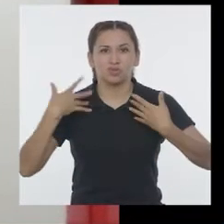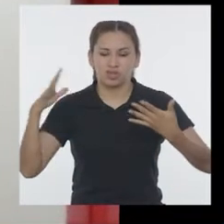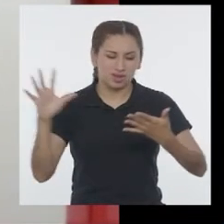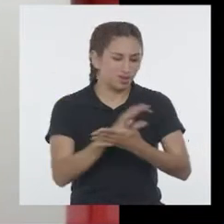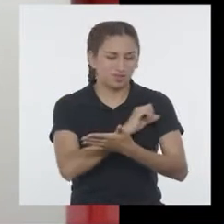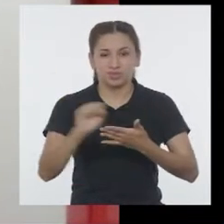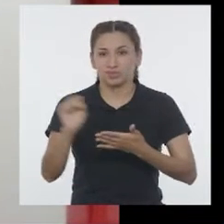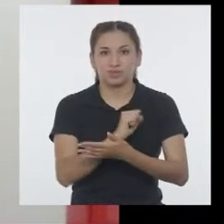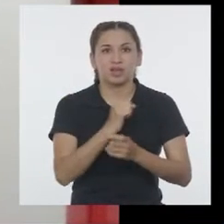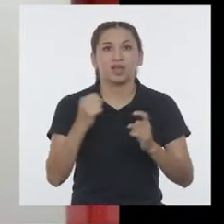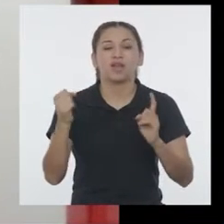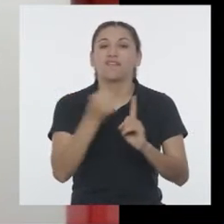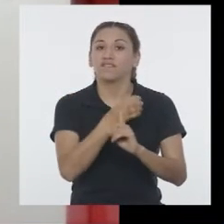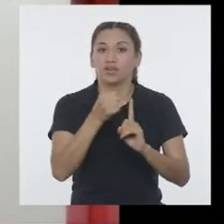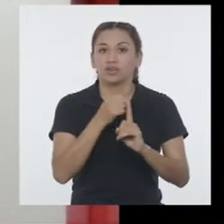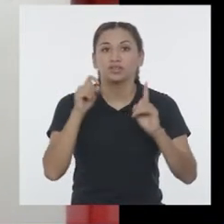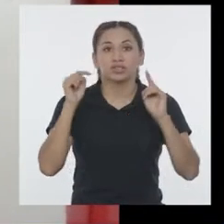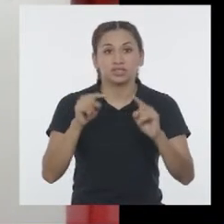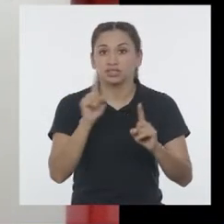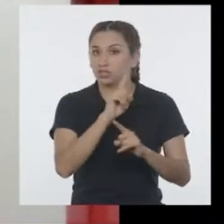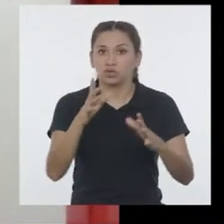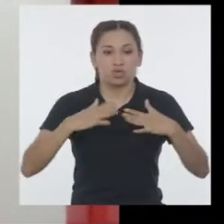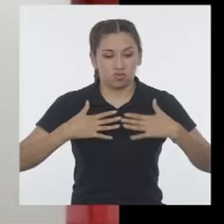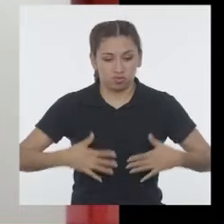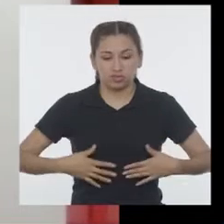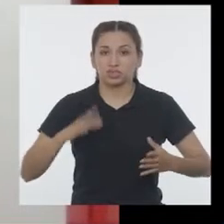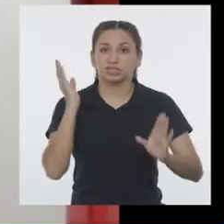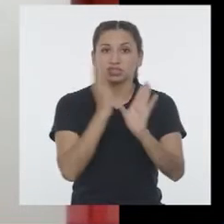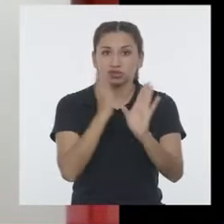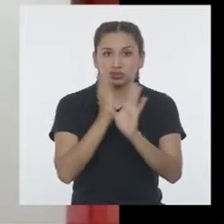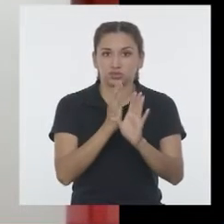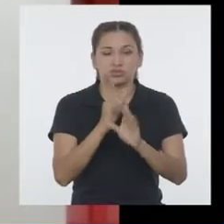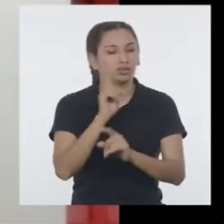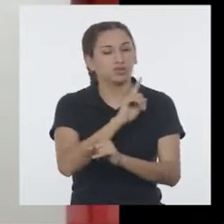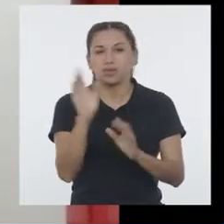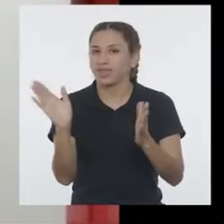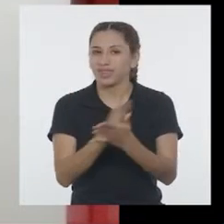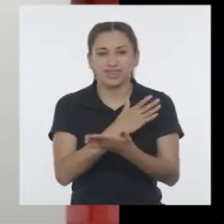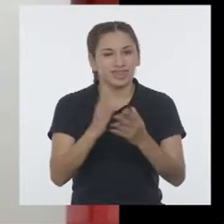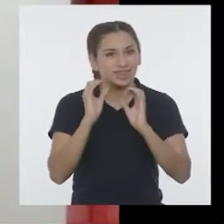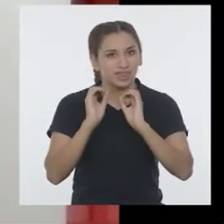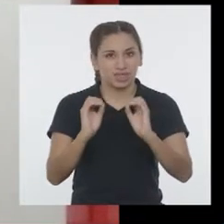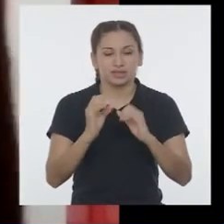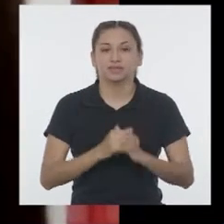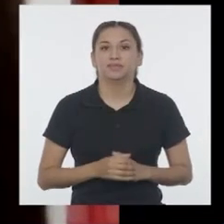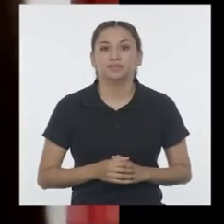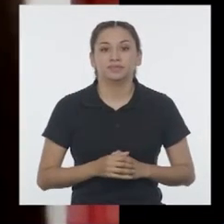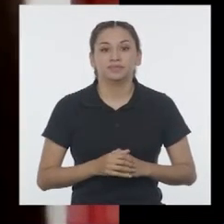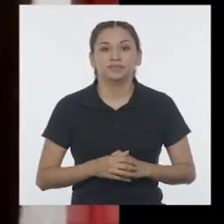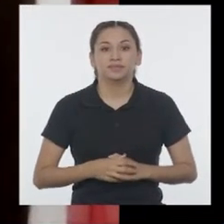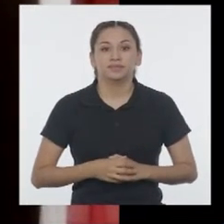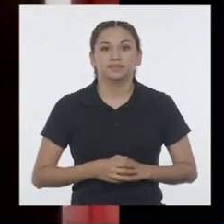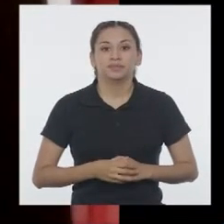poder erradicar la violencia, ya que esta no debe darse ni física, ni psicológica, ni de ningún tipo.